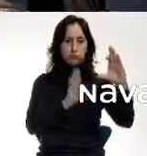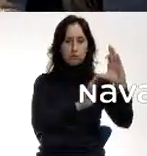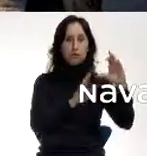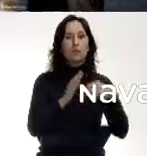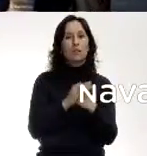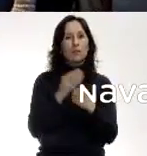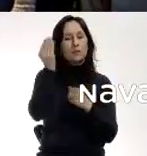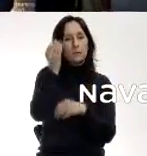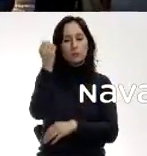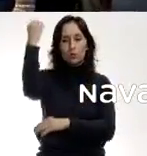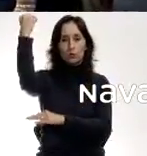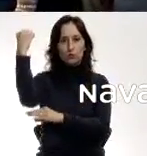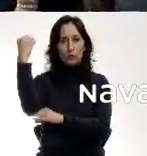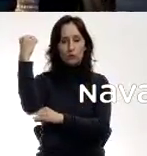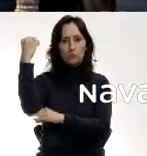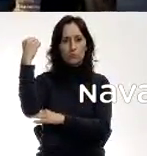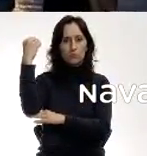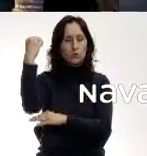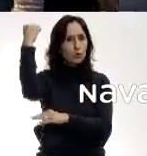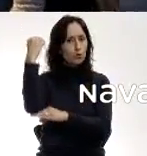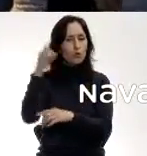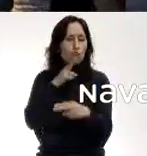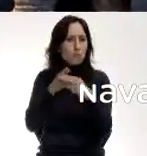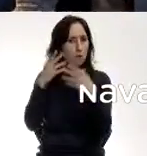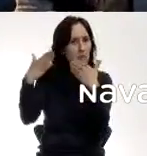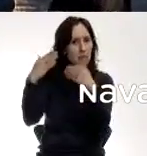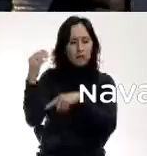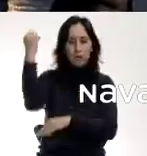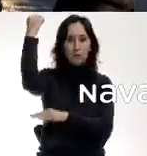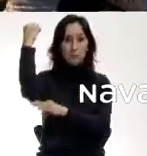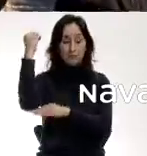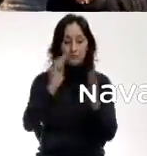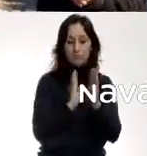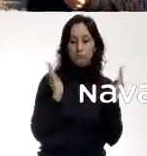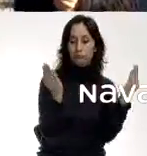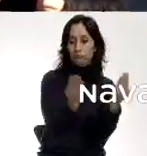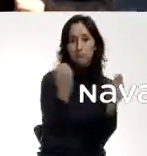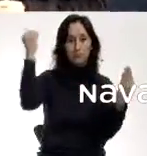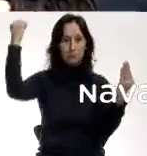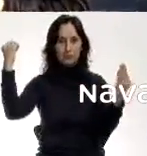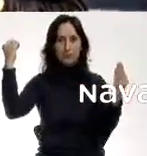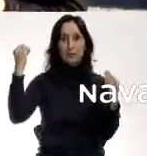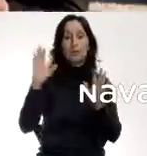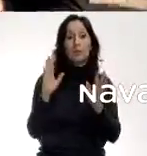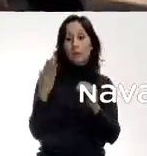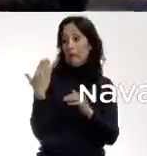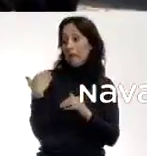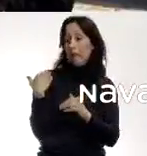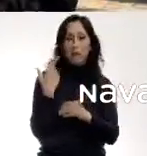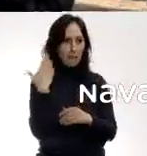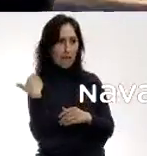torre aislada, un donjón, la torre del homenaje, y resulta que la última restauración... Es eso, hace pocos años, ¿no? Hace unos